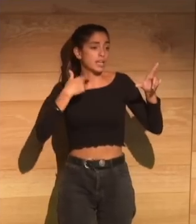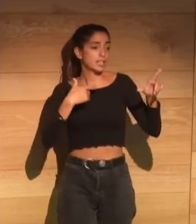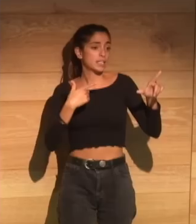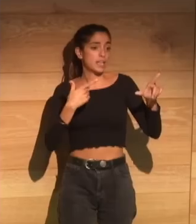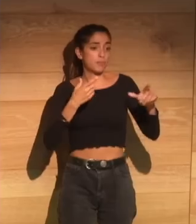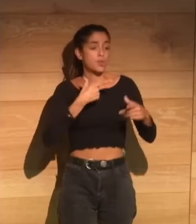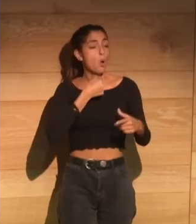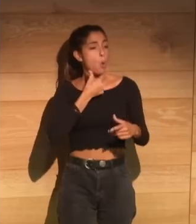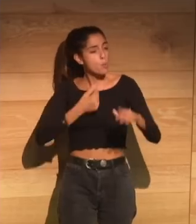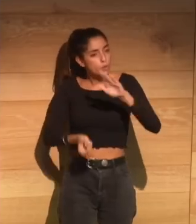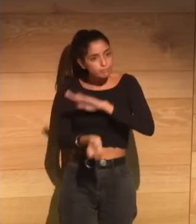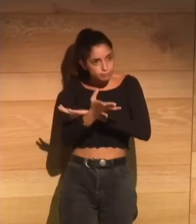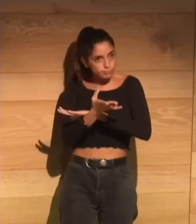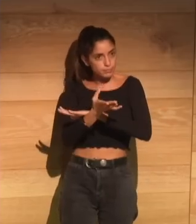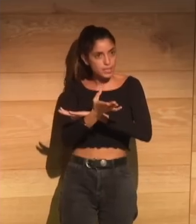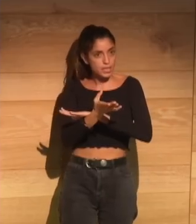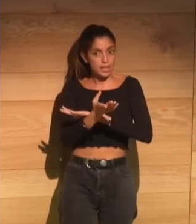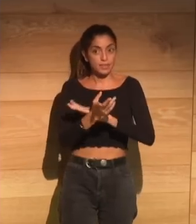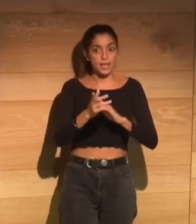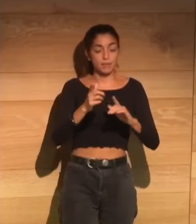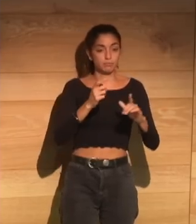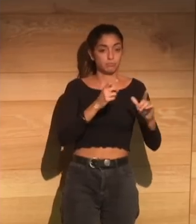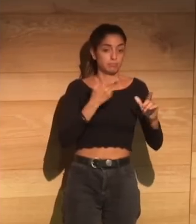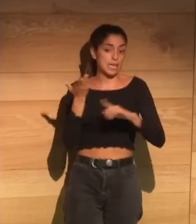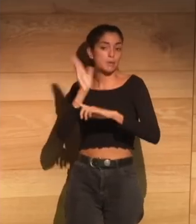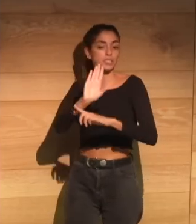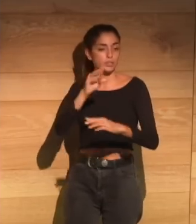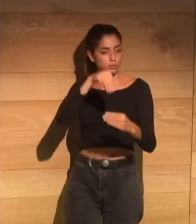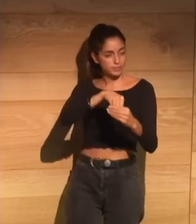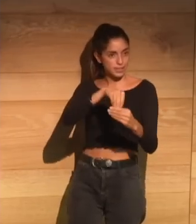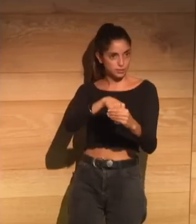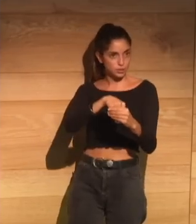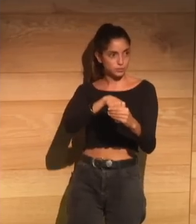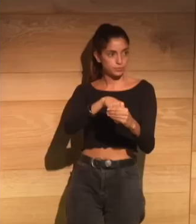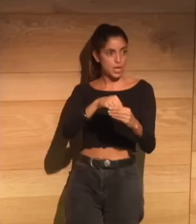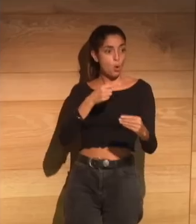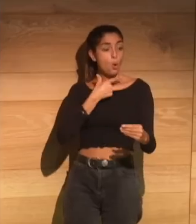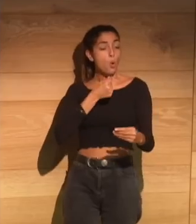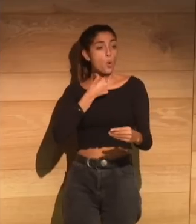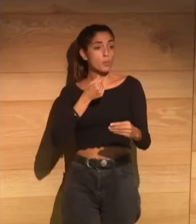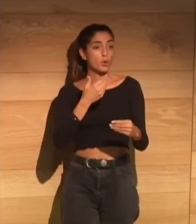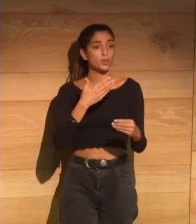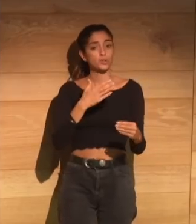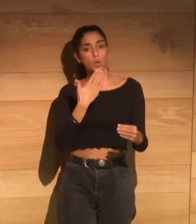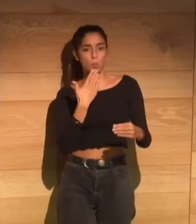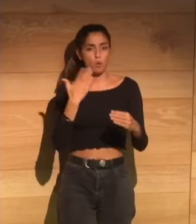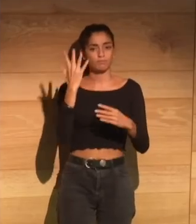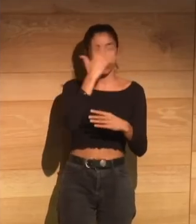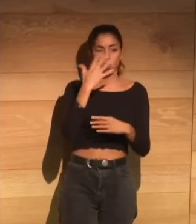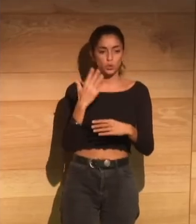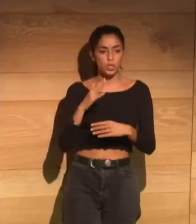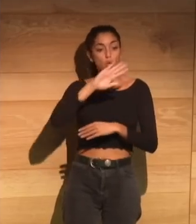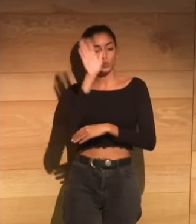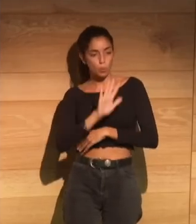el humor dentro de este tipo de representaciones. Hombre, perdóname, mira, hacían humor con sombras. Hacían humor con sombras, sí.